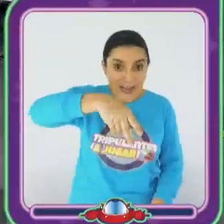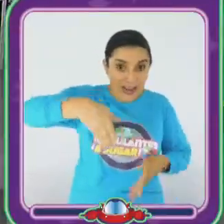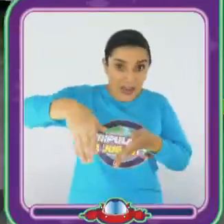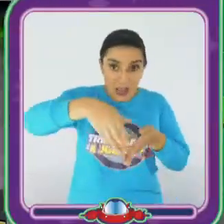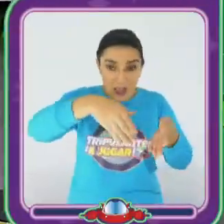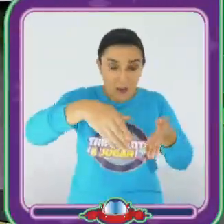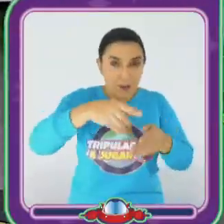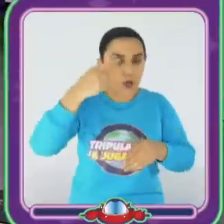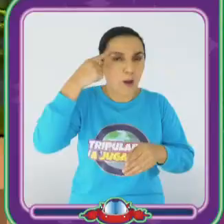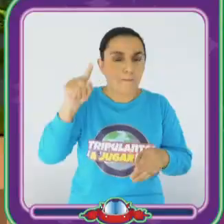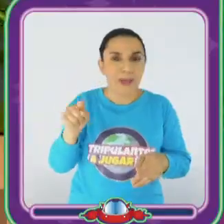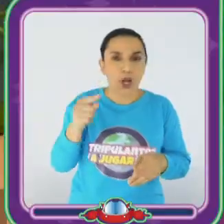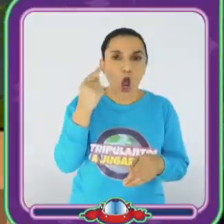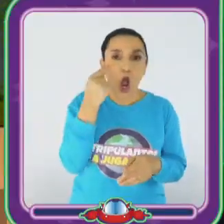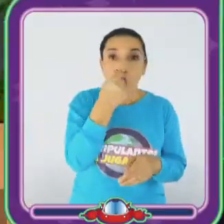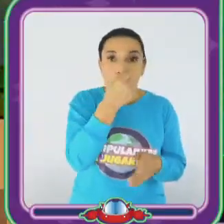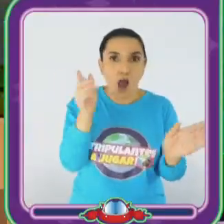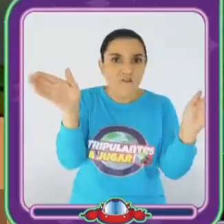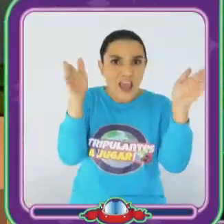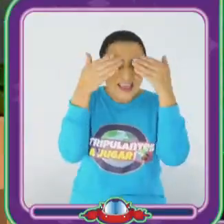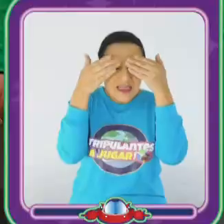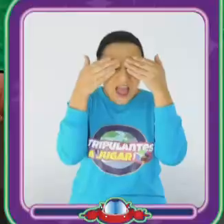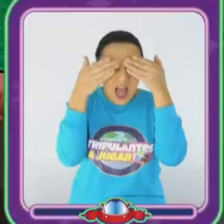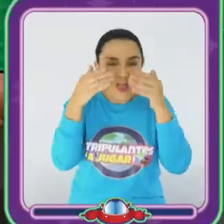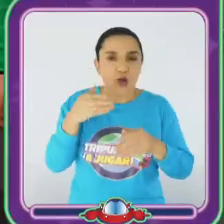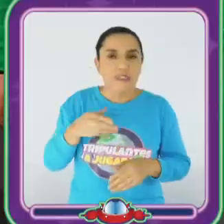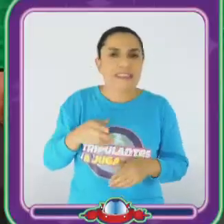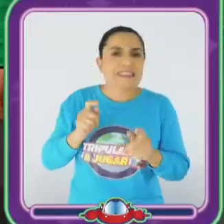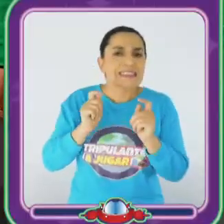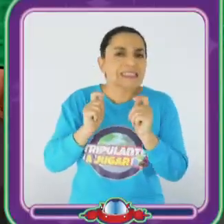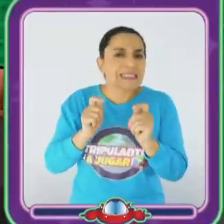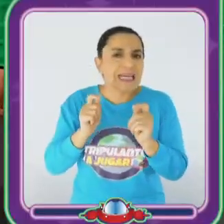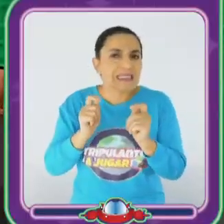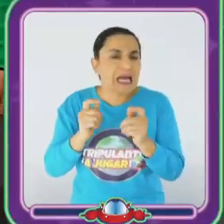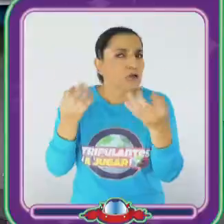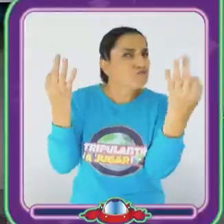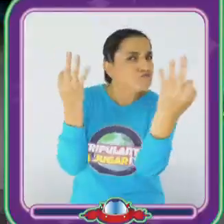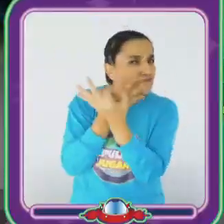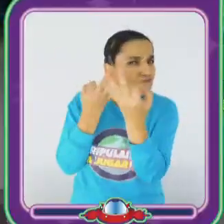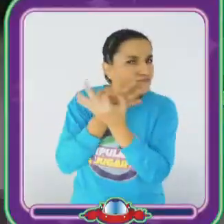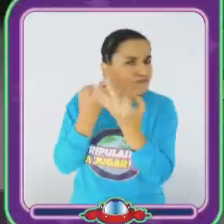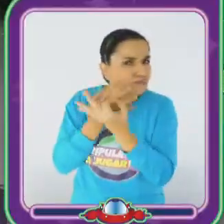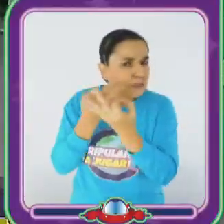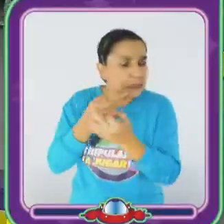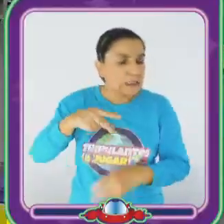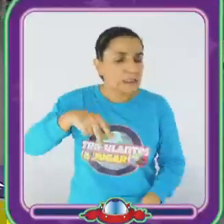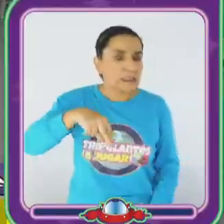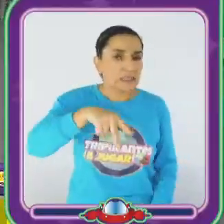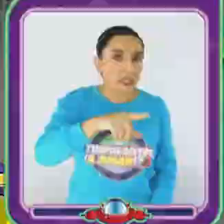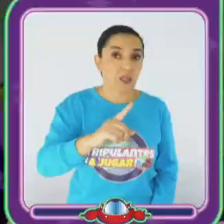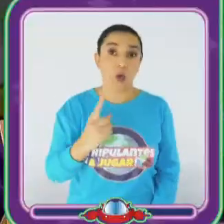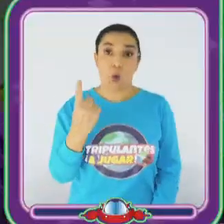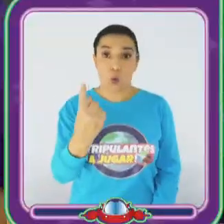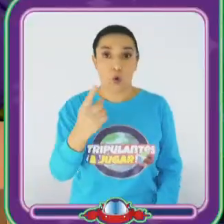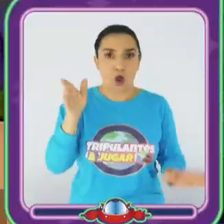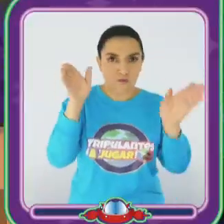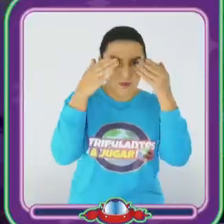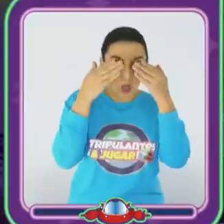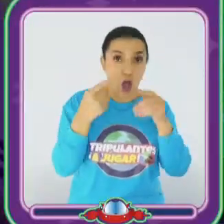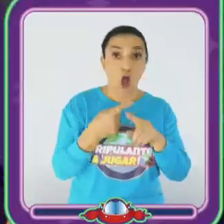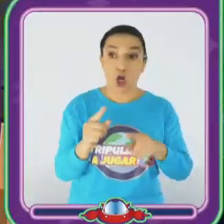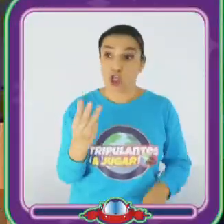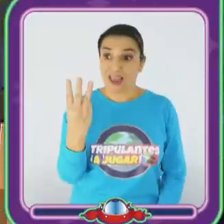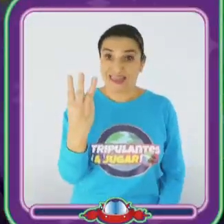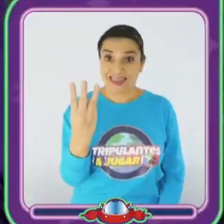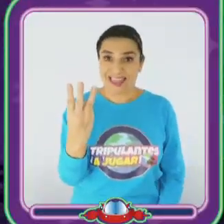aquí, pero con los ojos vendados. Y tendrá que tratar de seguir el sonido de las instrucciones de la tripulación. Un tripulante, ojos vendados,